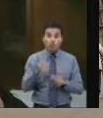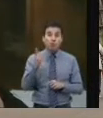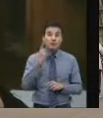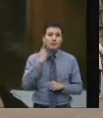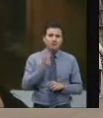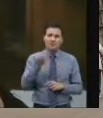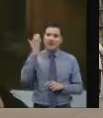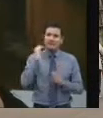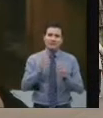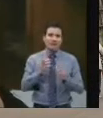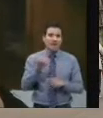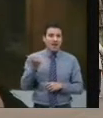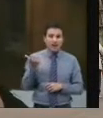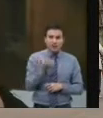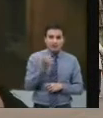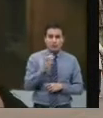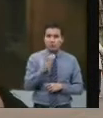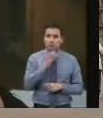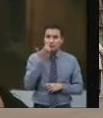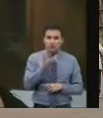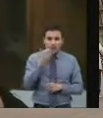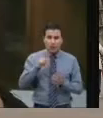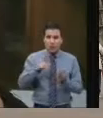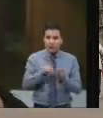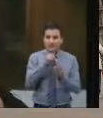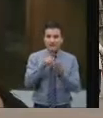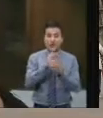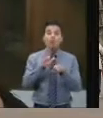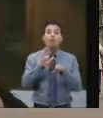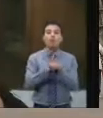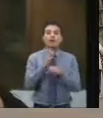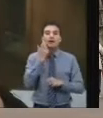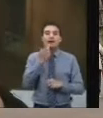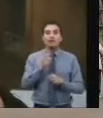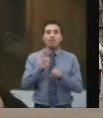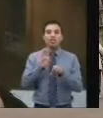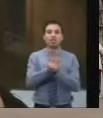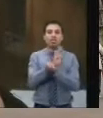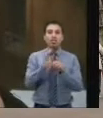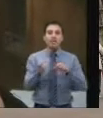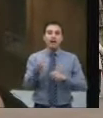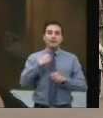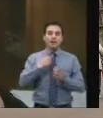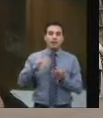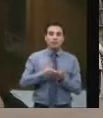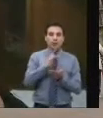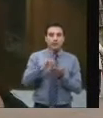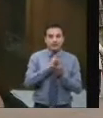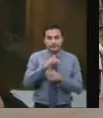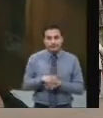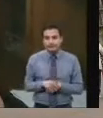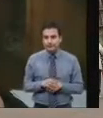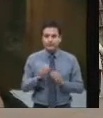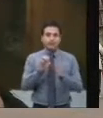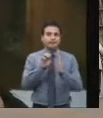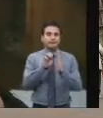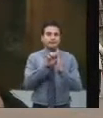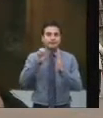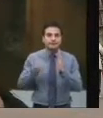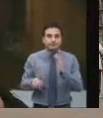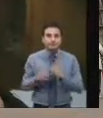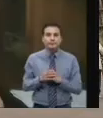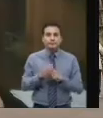incurrido reiteradamente en conductas tendientes a obtener una ventaja indebida en la contienda electoral, por ejemplo, usando la pauta local para